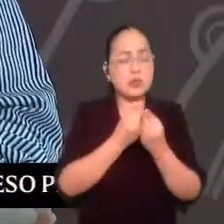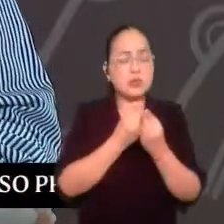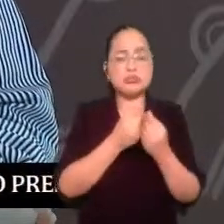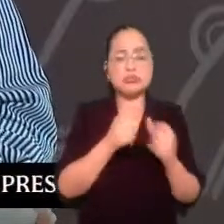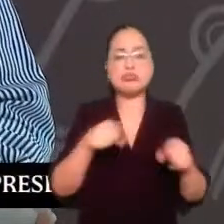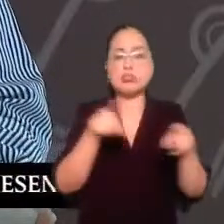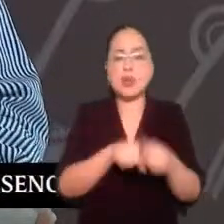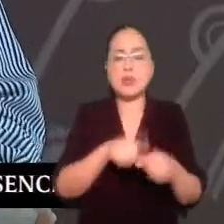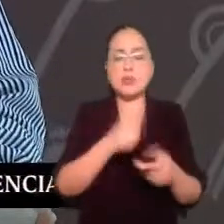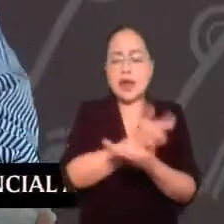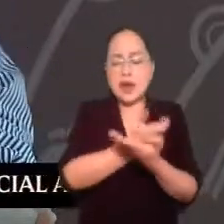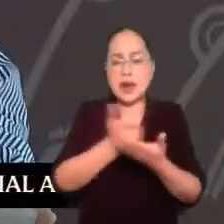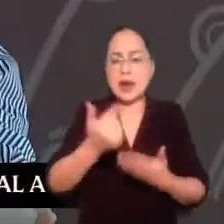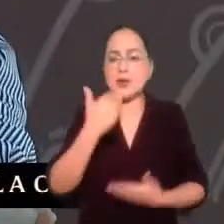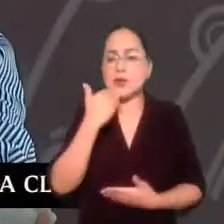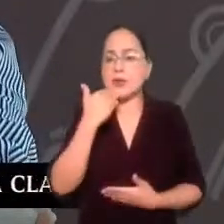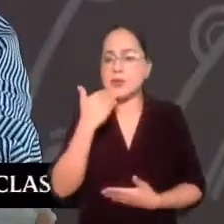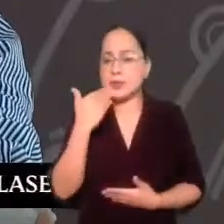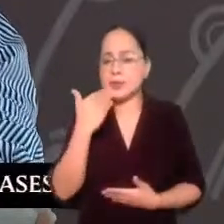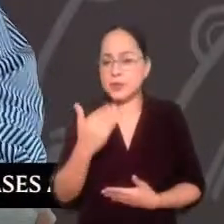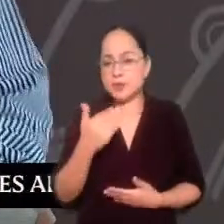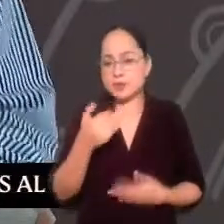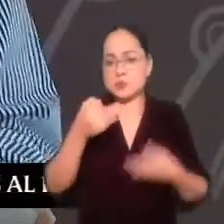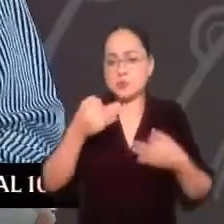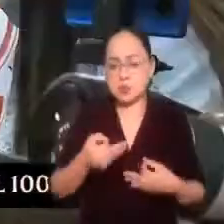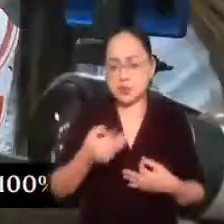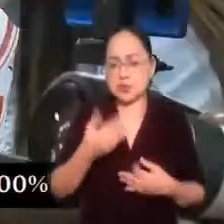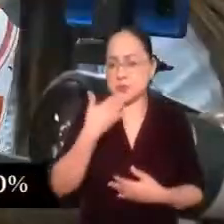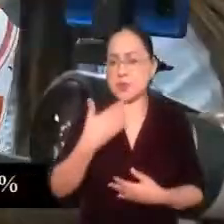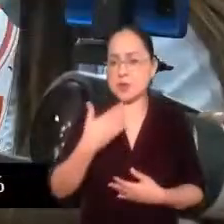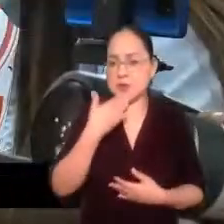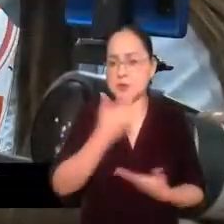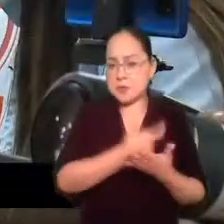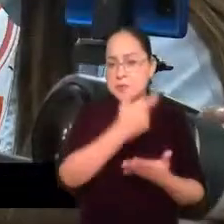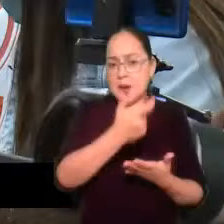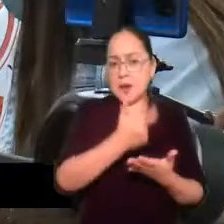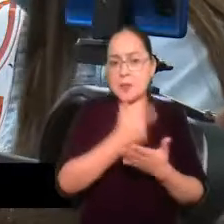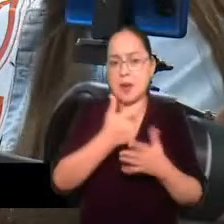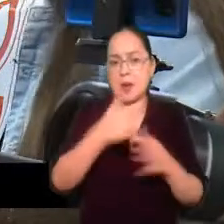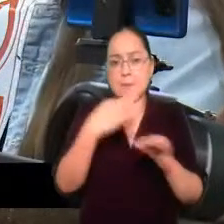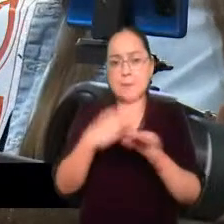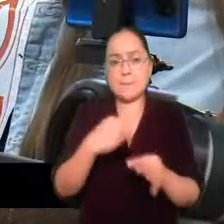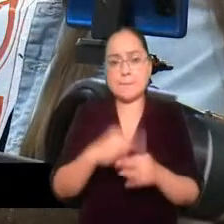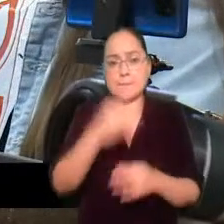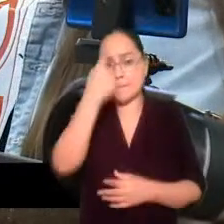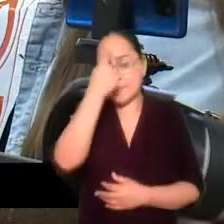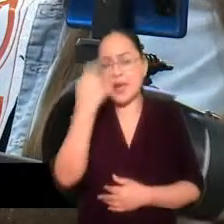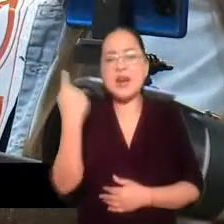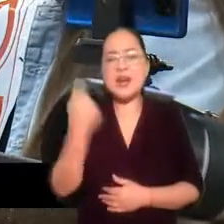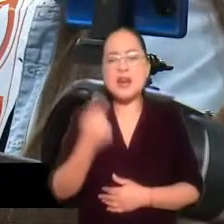salarios decorosos y dignos que los obliguen a